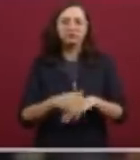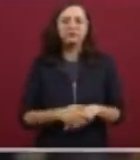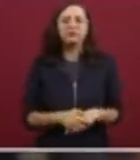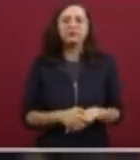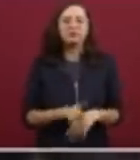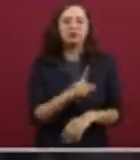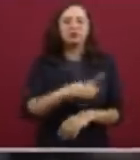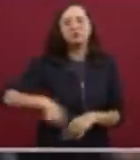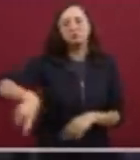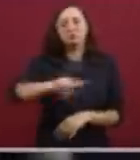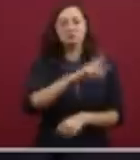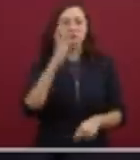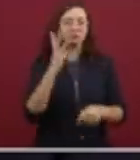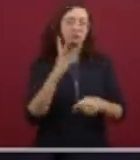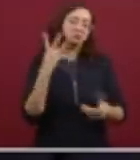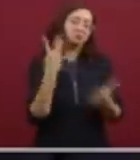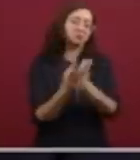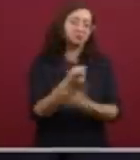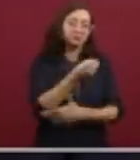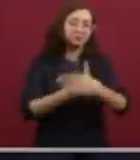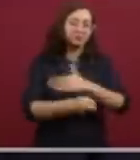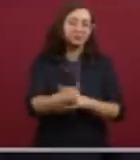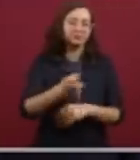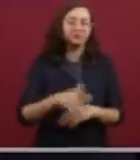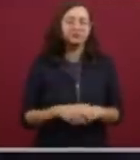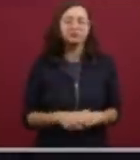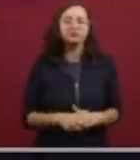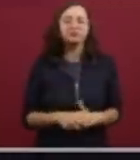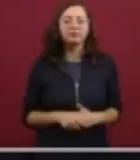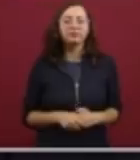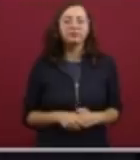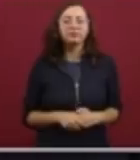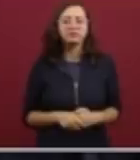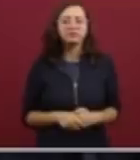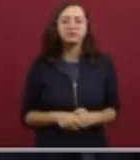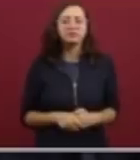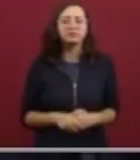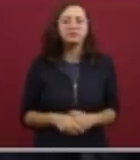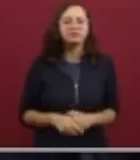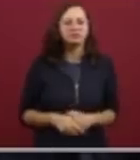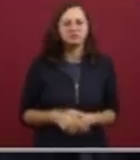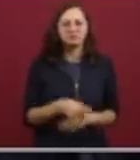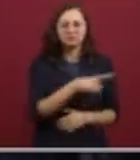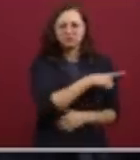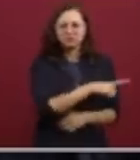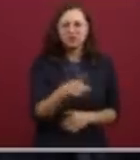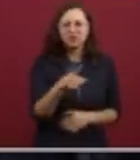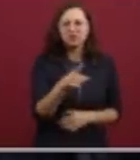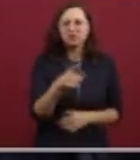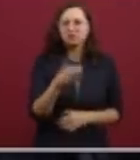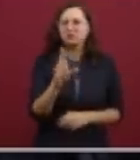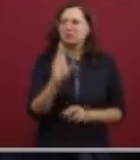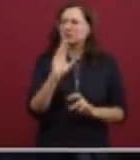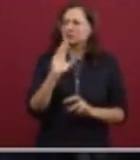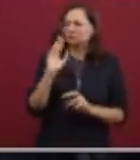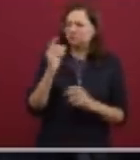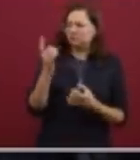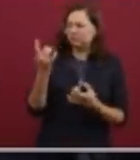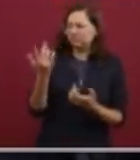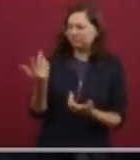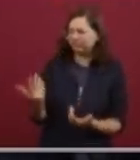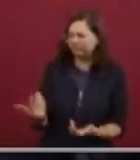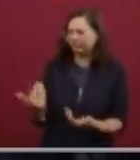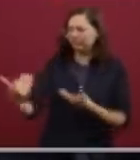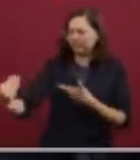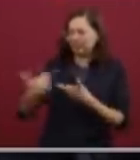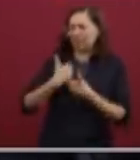medidas cautelares. Hubo una respuesta de todos ellos, que fue la impugnación ante tremendísima arbitrariedad, y esto